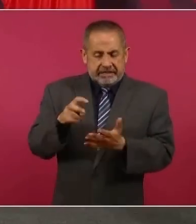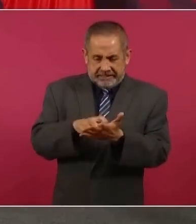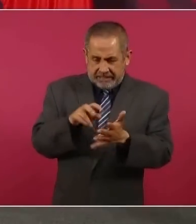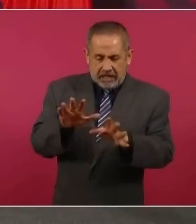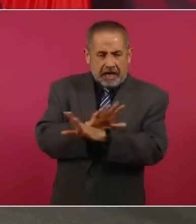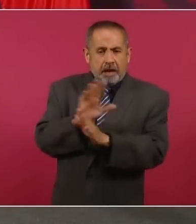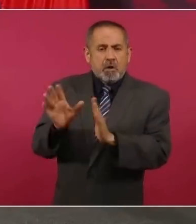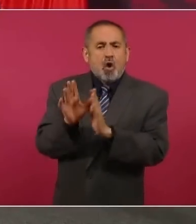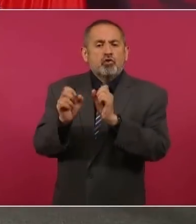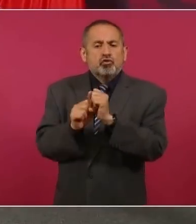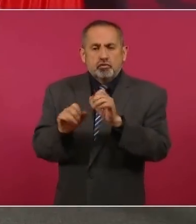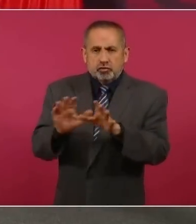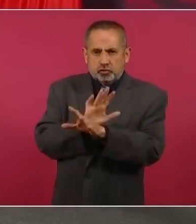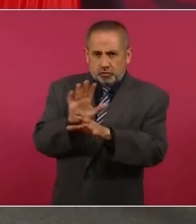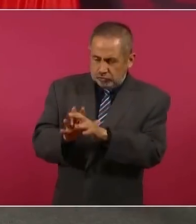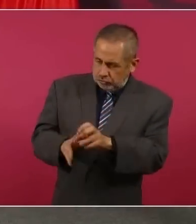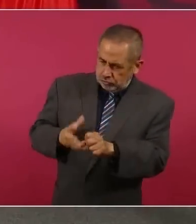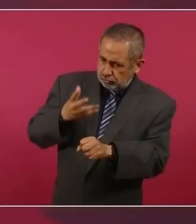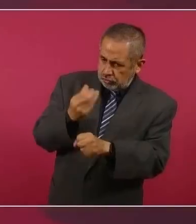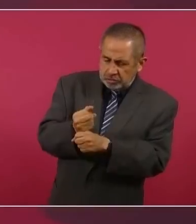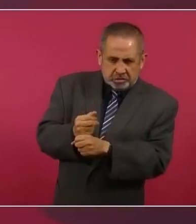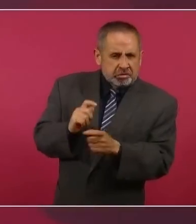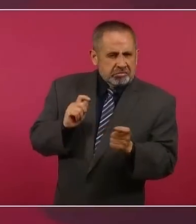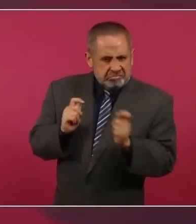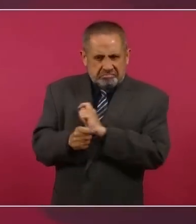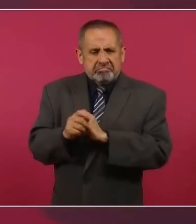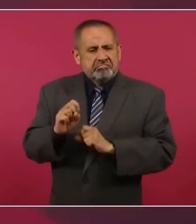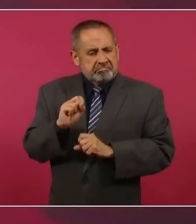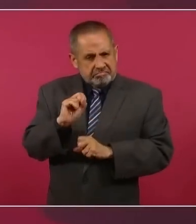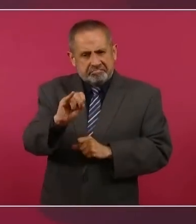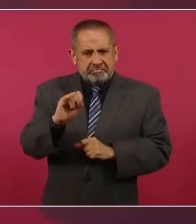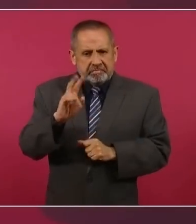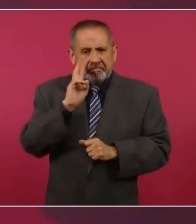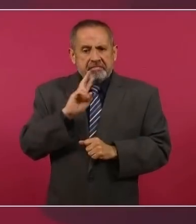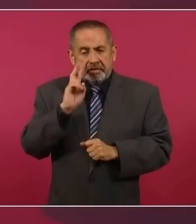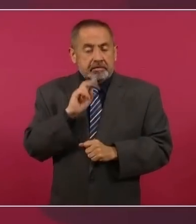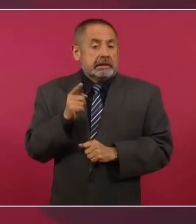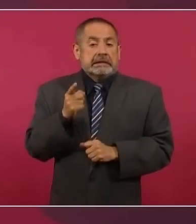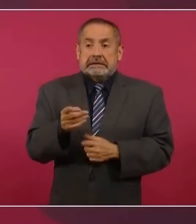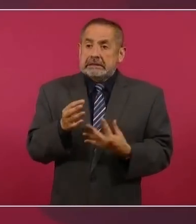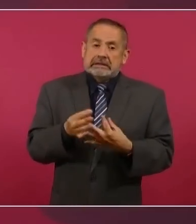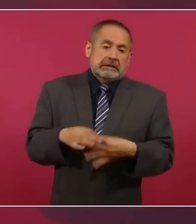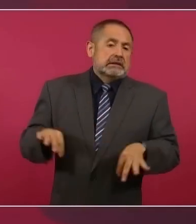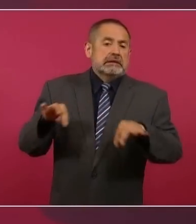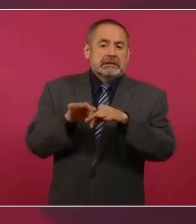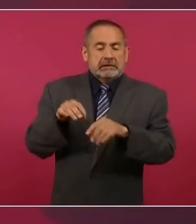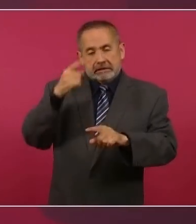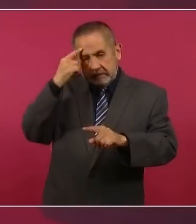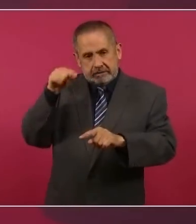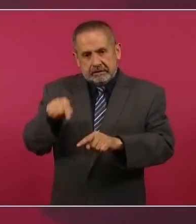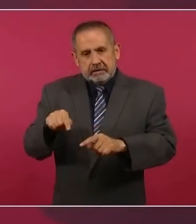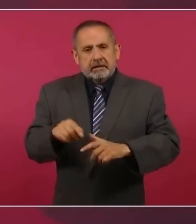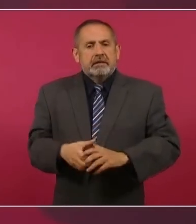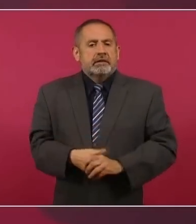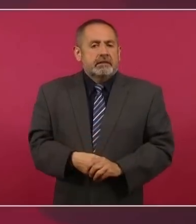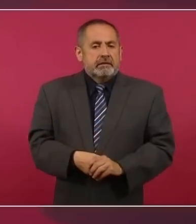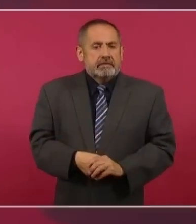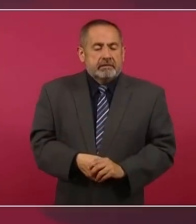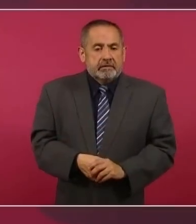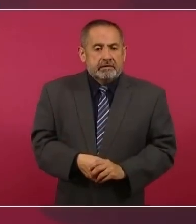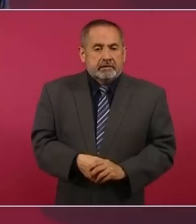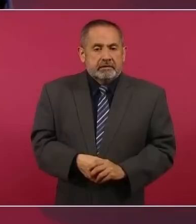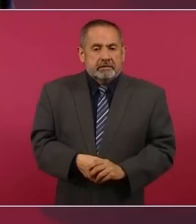tratamiento médico después de dar positivo al COVID-19. A cargo de la conferencia mañanera que preside el mandatario